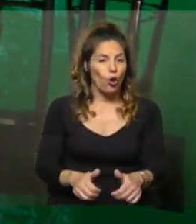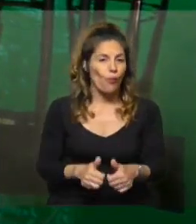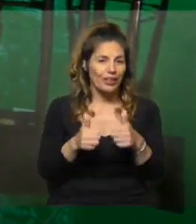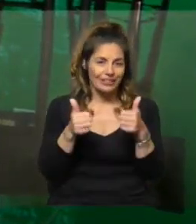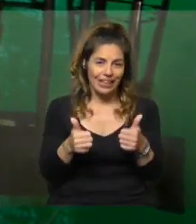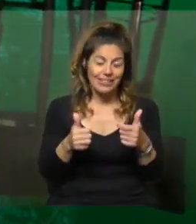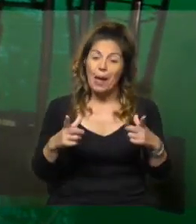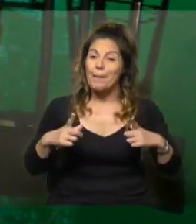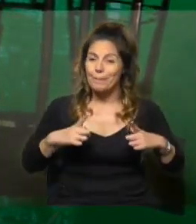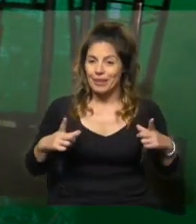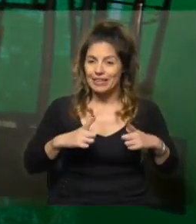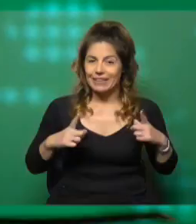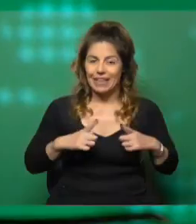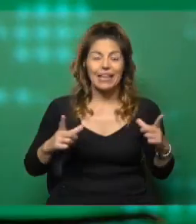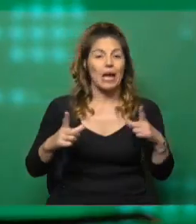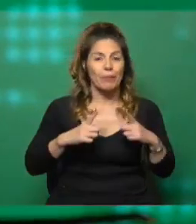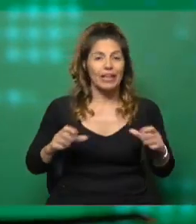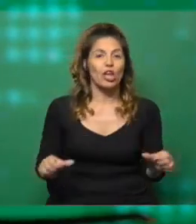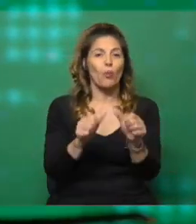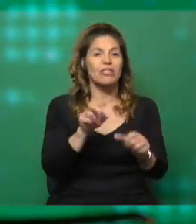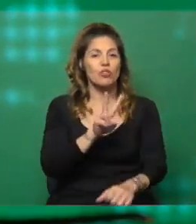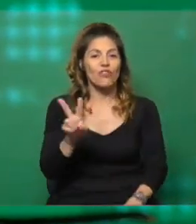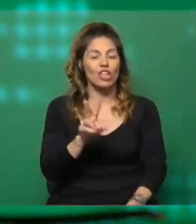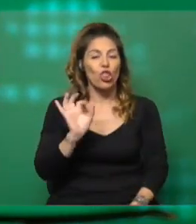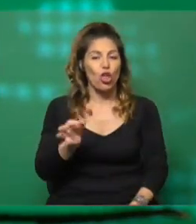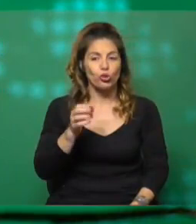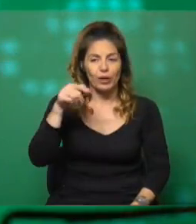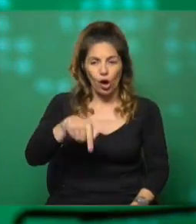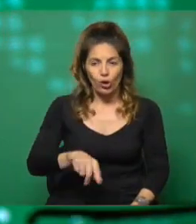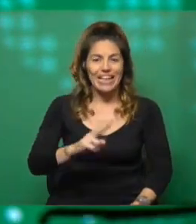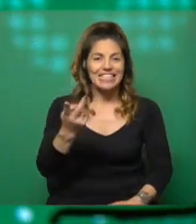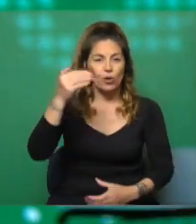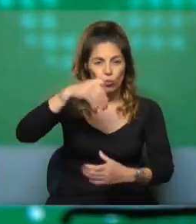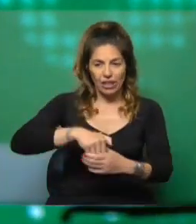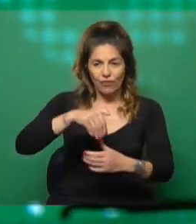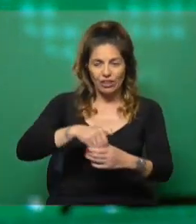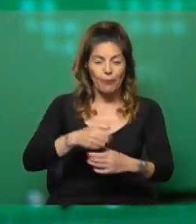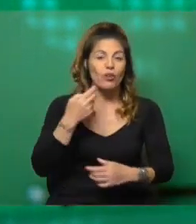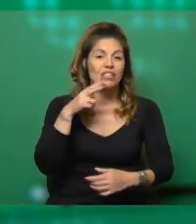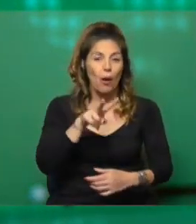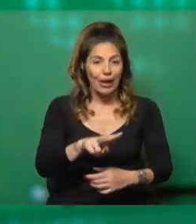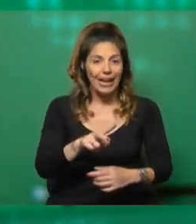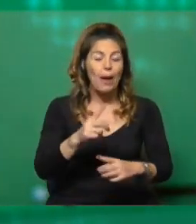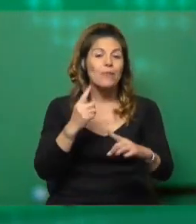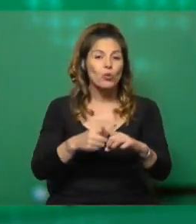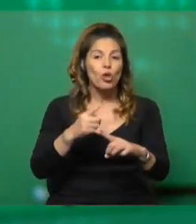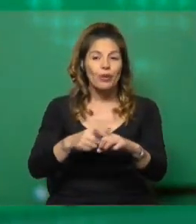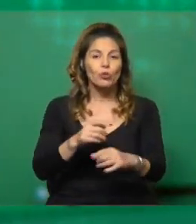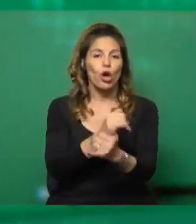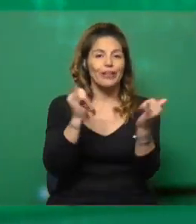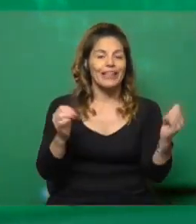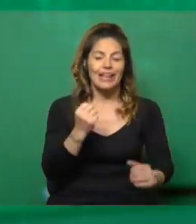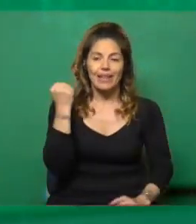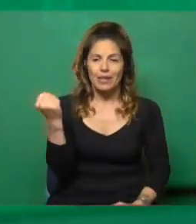bien y expectantes expectantes tal como hicimos el 22 de octubre hoy en este balotaje vamos a estar siguiendo El Minuto a minuto de este día tan pero tan importante para